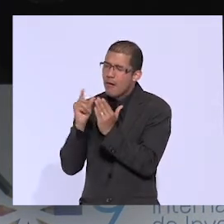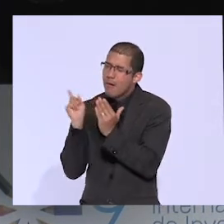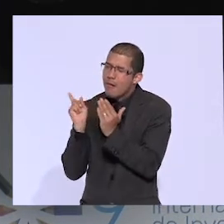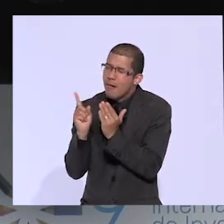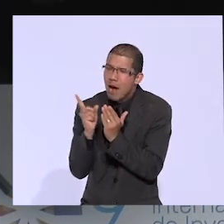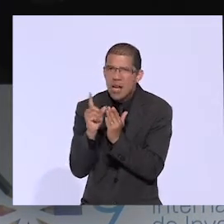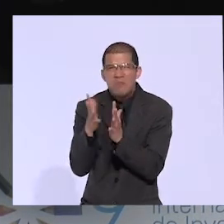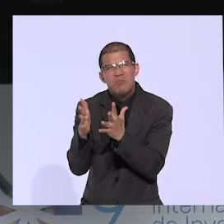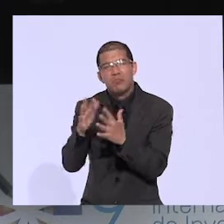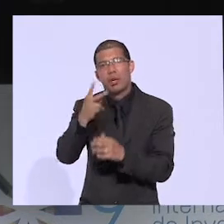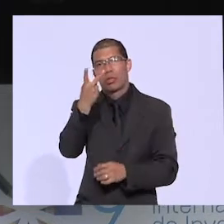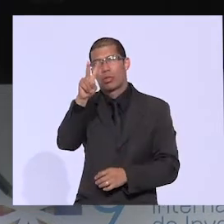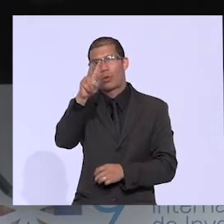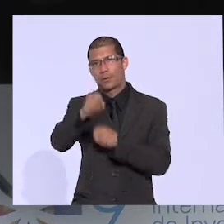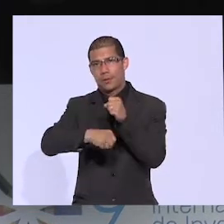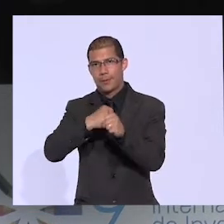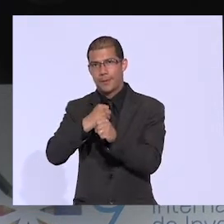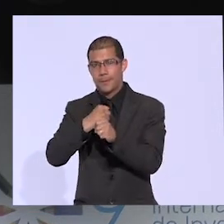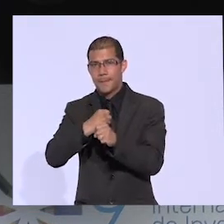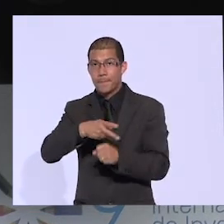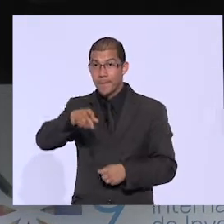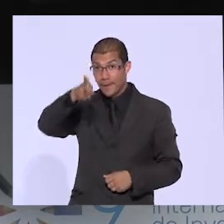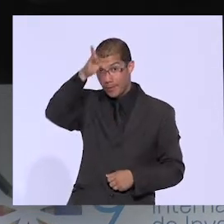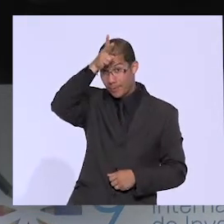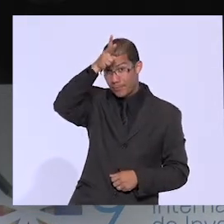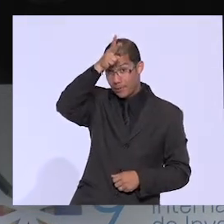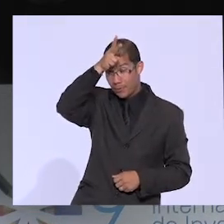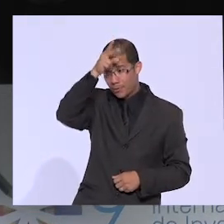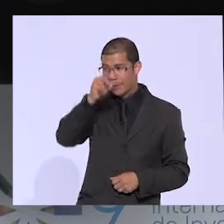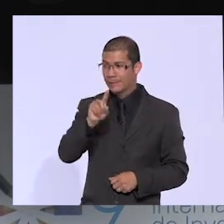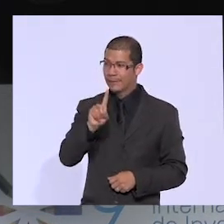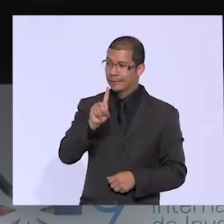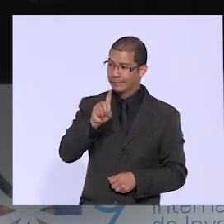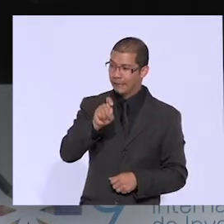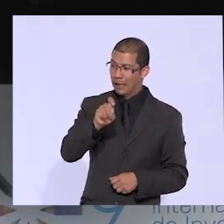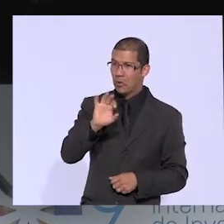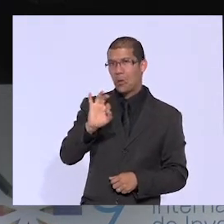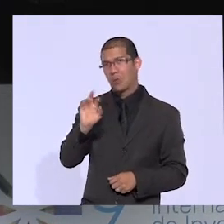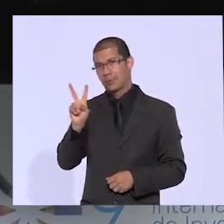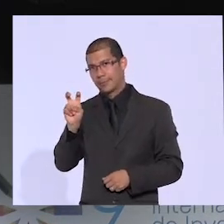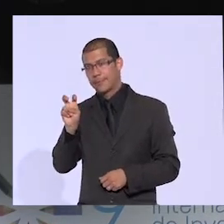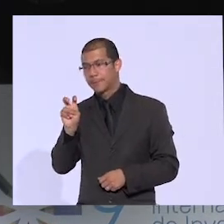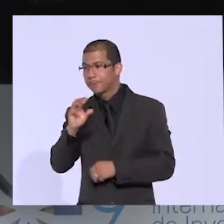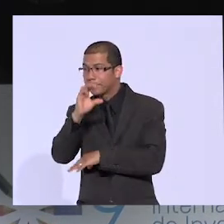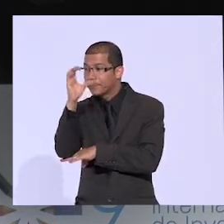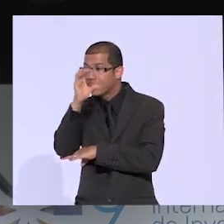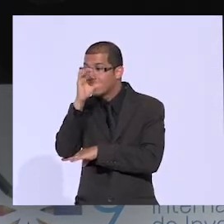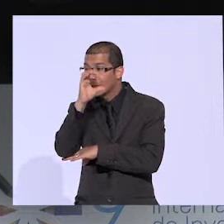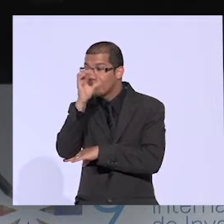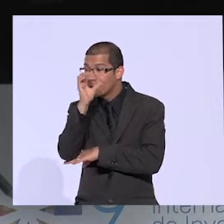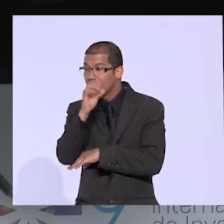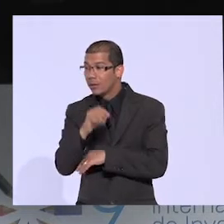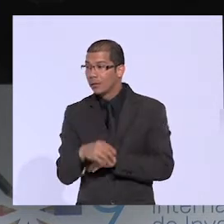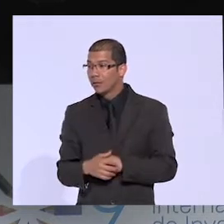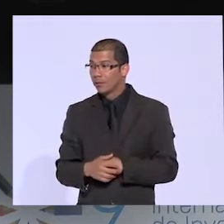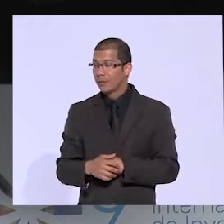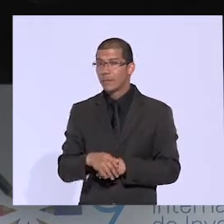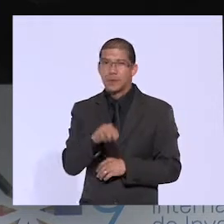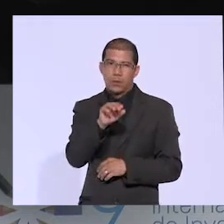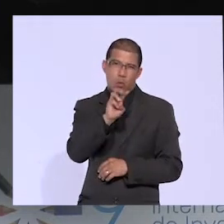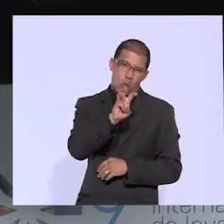años, mientras que Perú son 6,7, y bueno, pues si buscamos a Colombia está en la tercera ahí con 8,8 años, casi